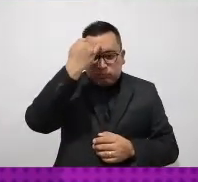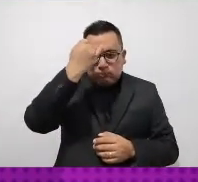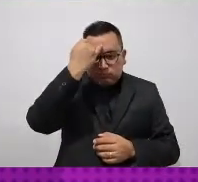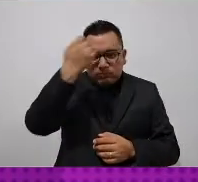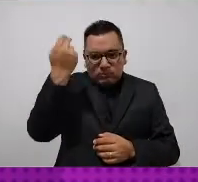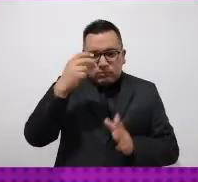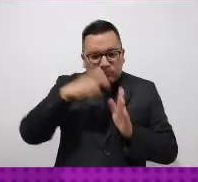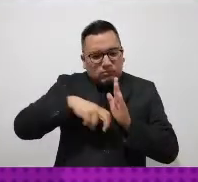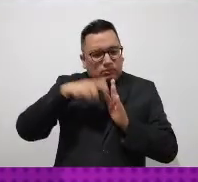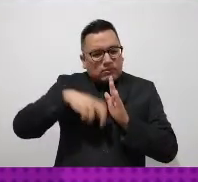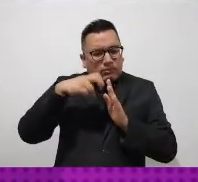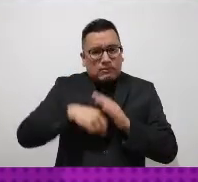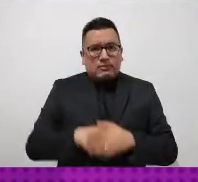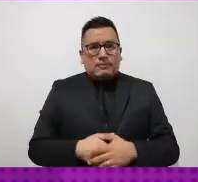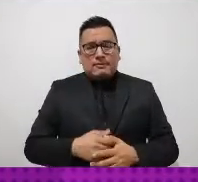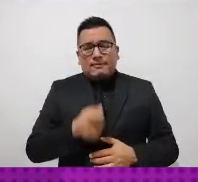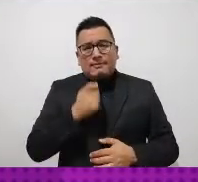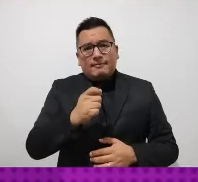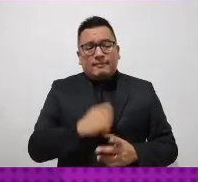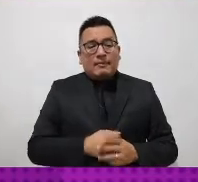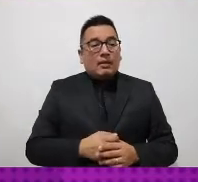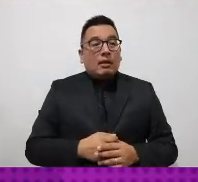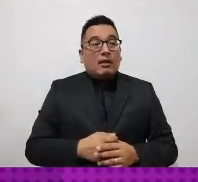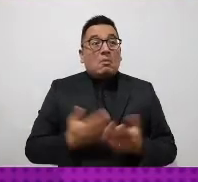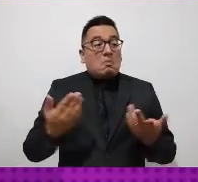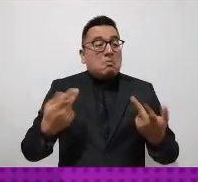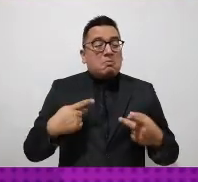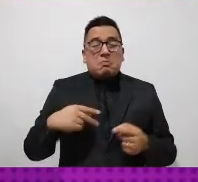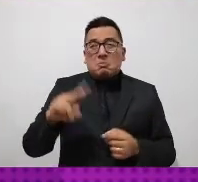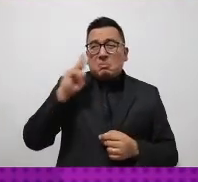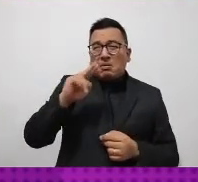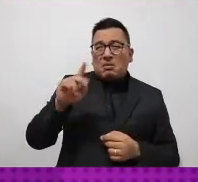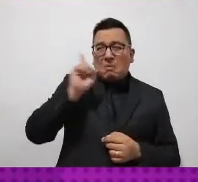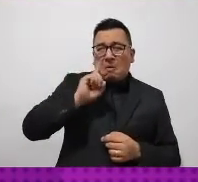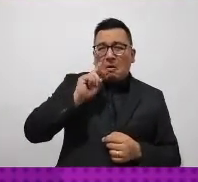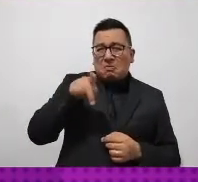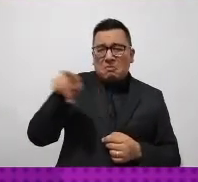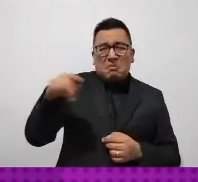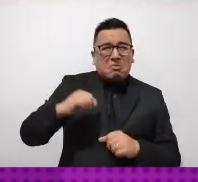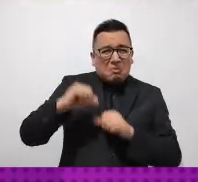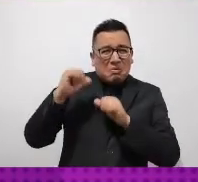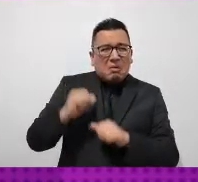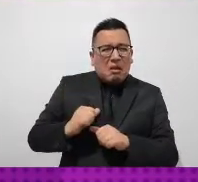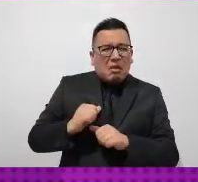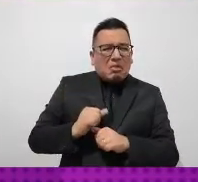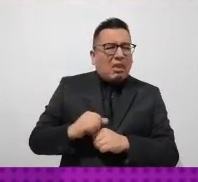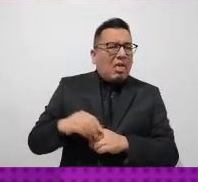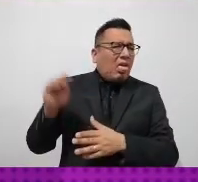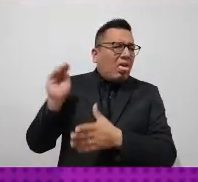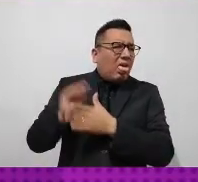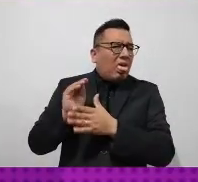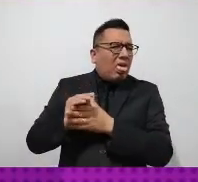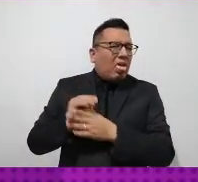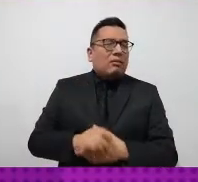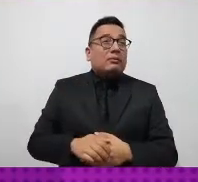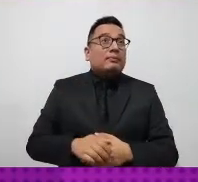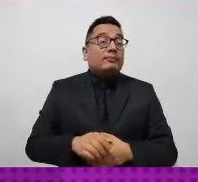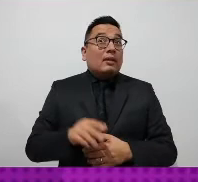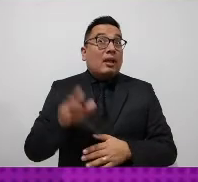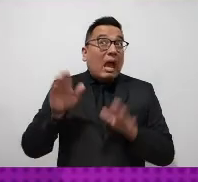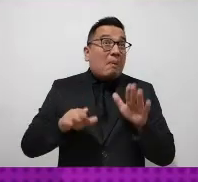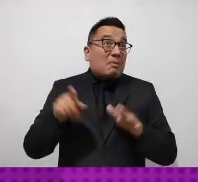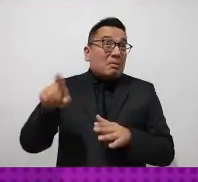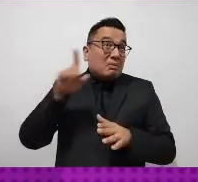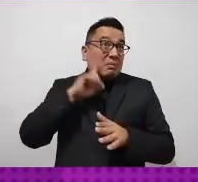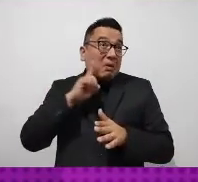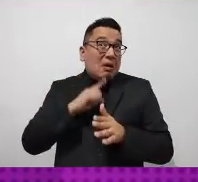tenemos, que implican que no ven a las mujeres como una figura de liderazgo, que no se vota a